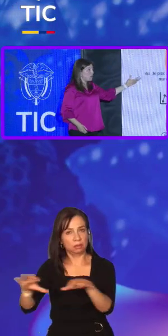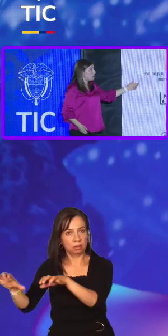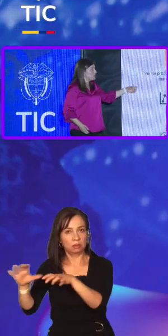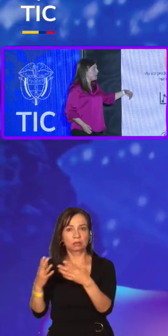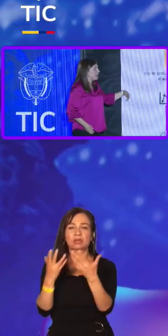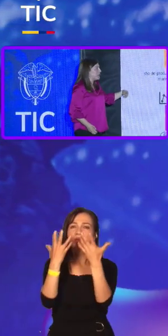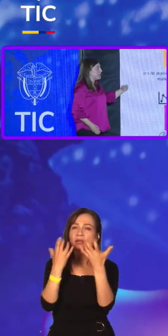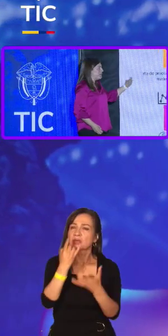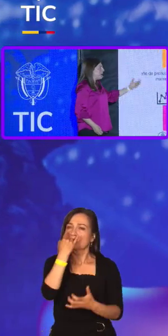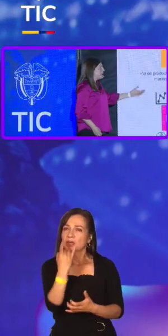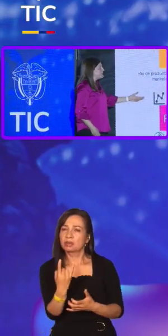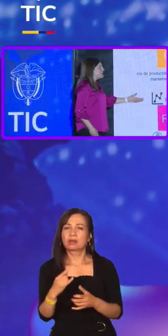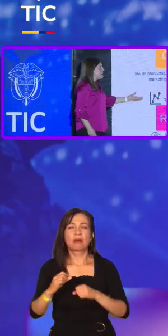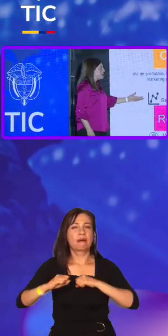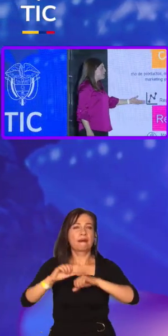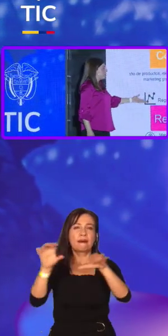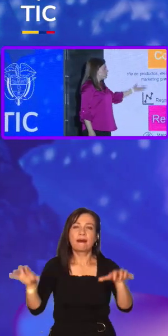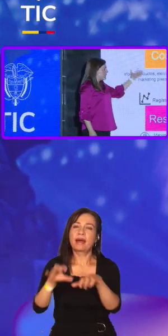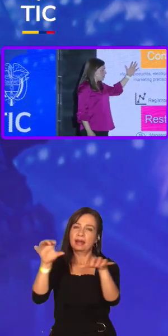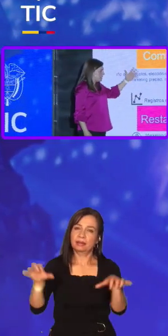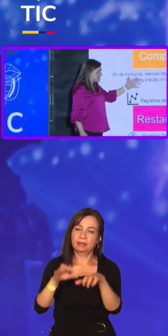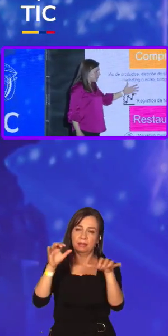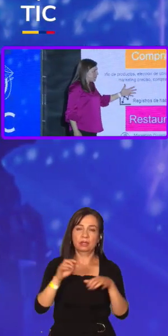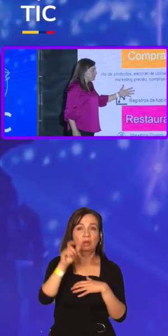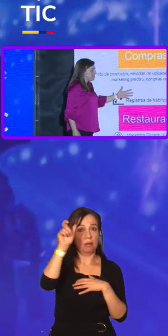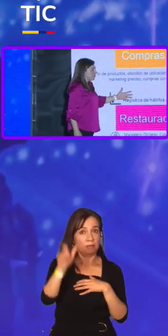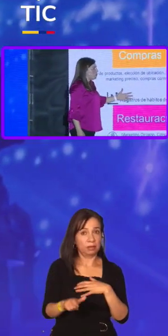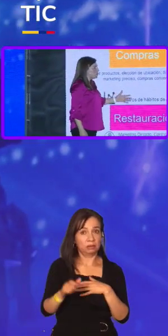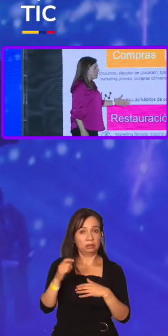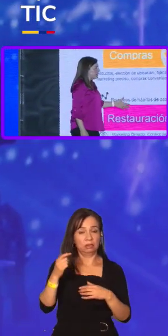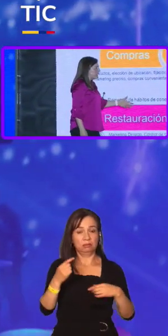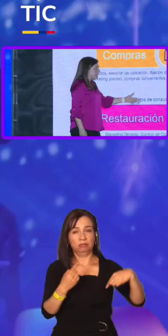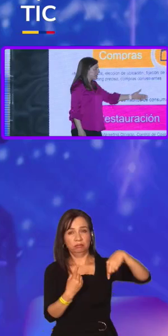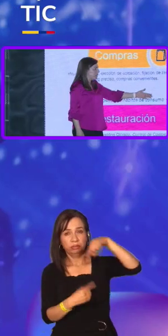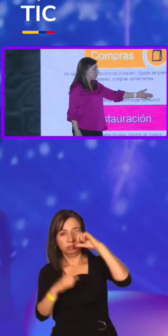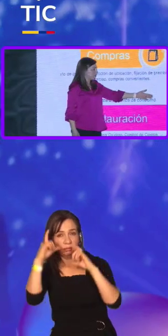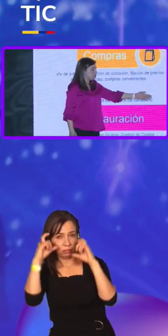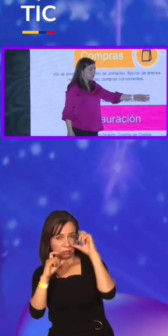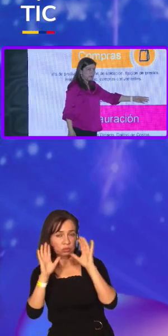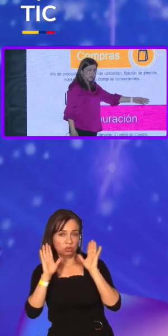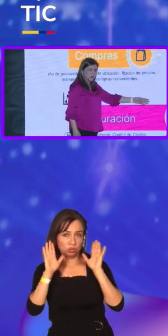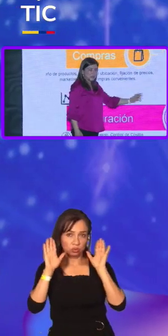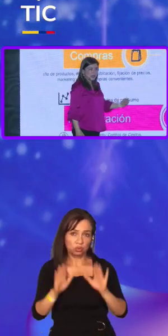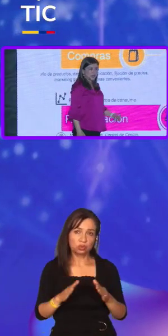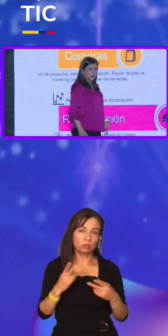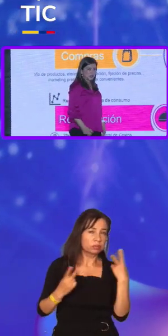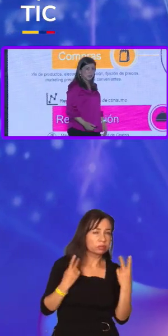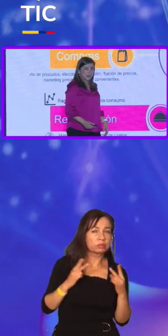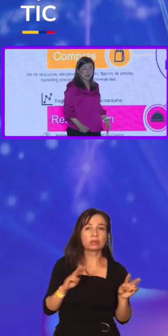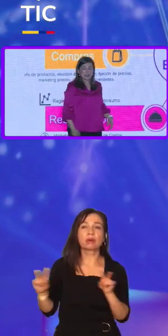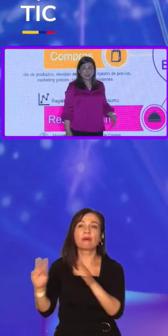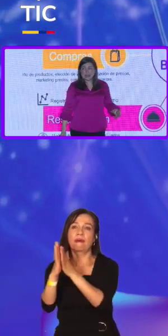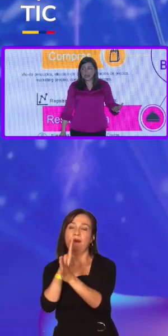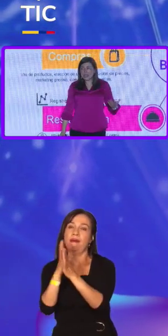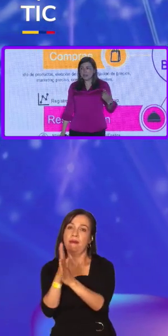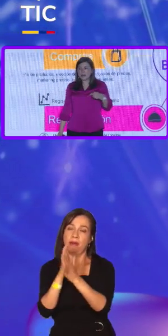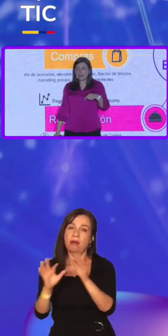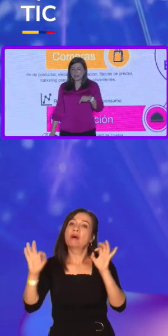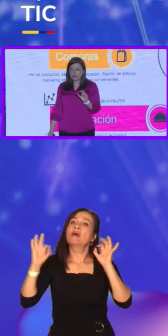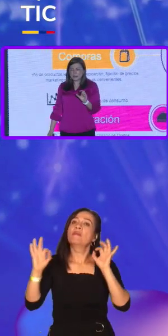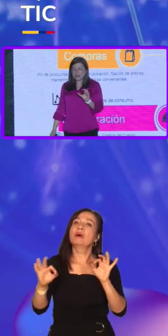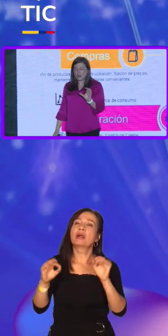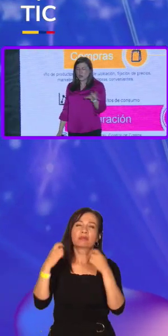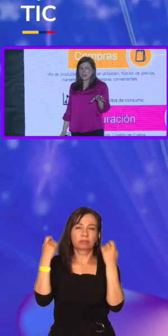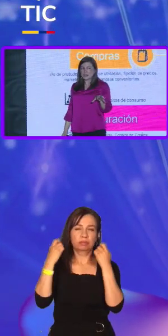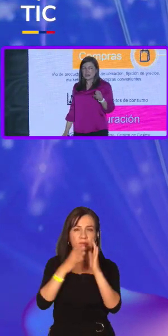comportamientos, deseos, actividades de la persona turista, nos pueden dar información muy valiosa para efectos de marketing